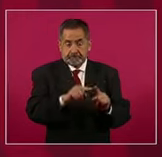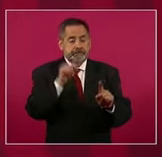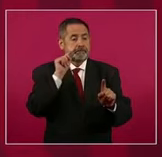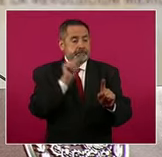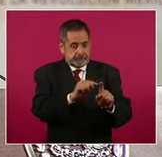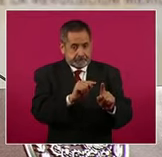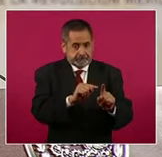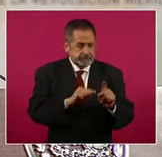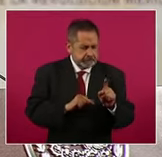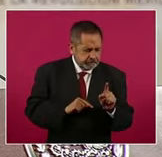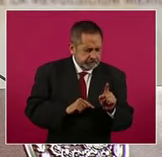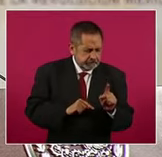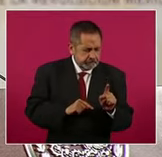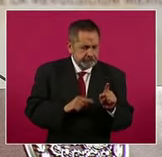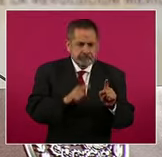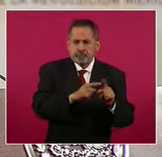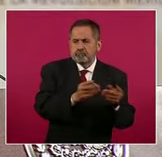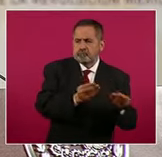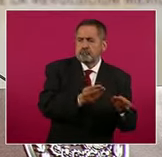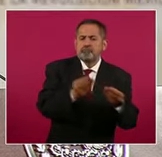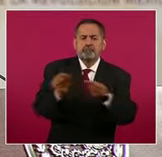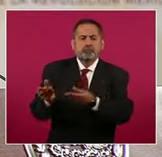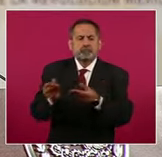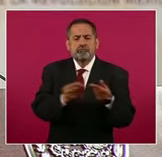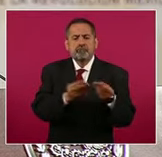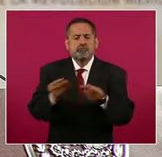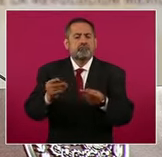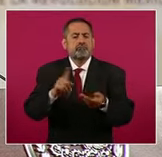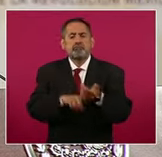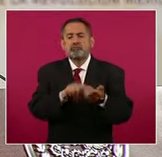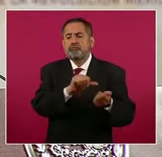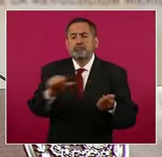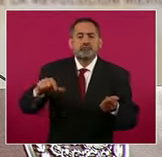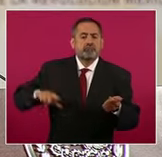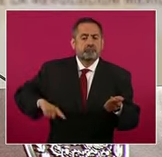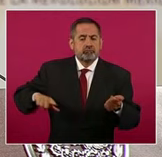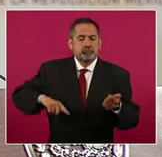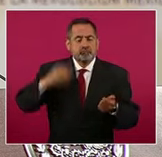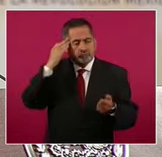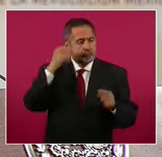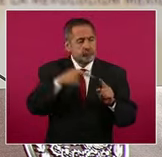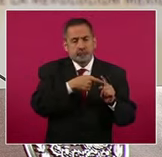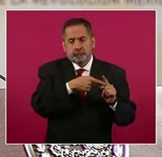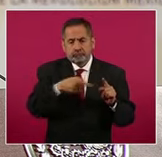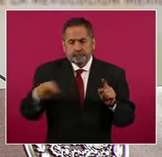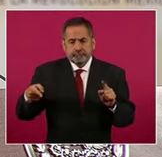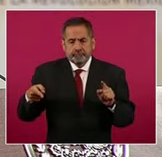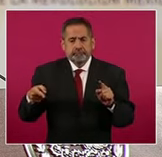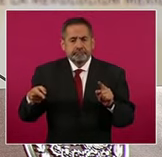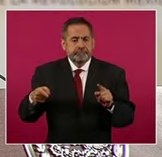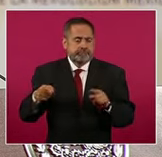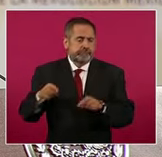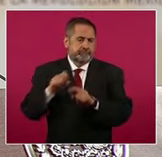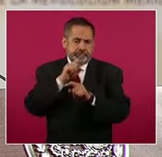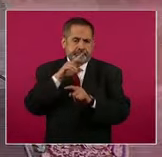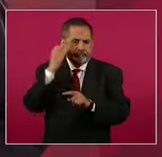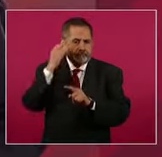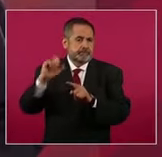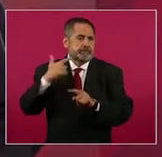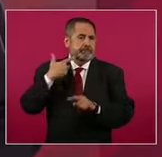identificada como proveedor o prestador de servicios del gobierno durante el mandato del